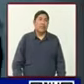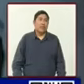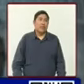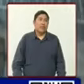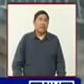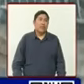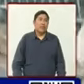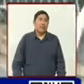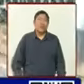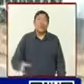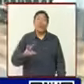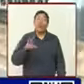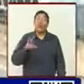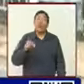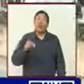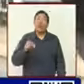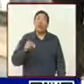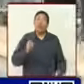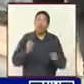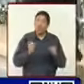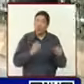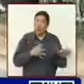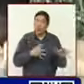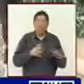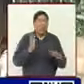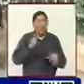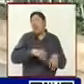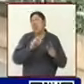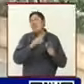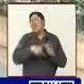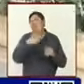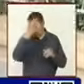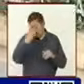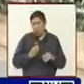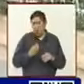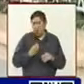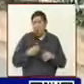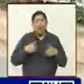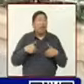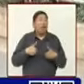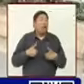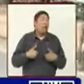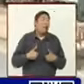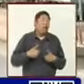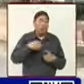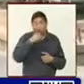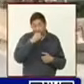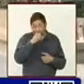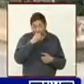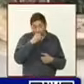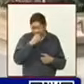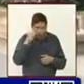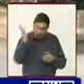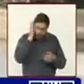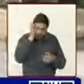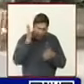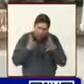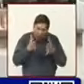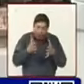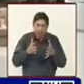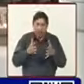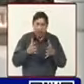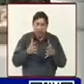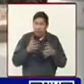No subestime, no menosprecie el valor del sueño, el cansancio que pueda recuperar con las horas de estar en la